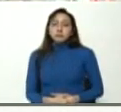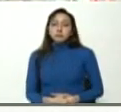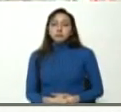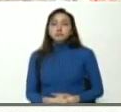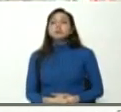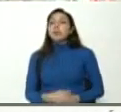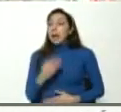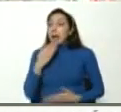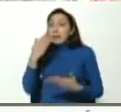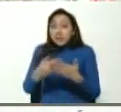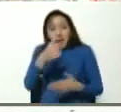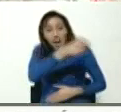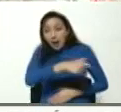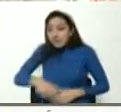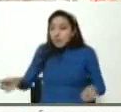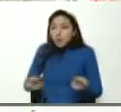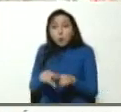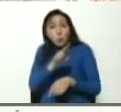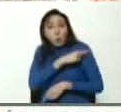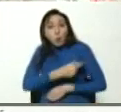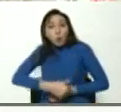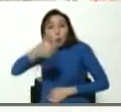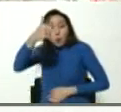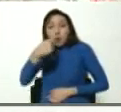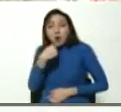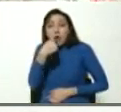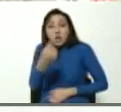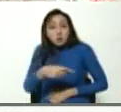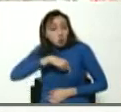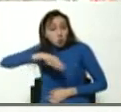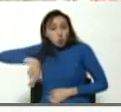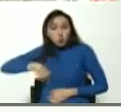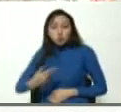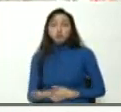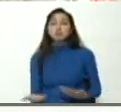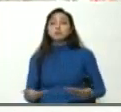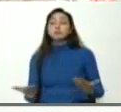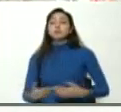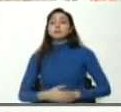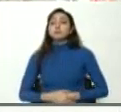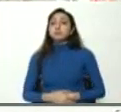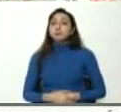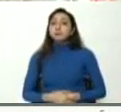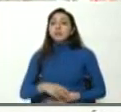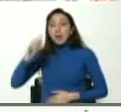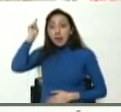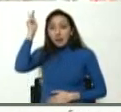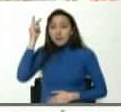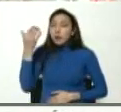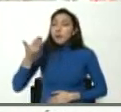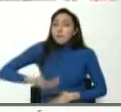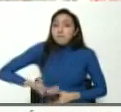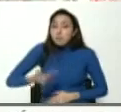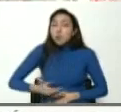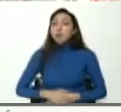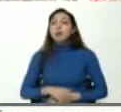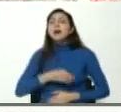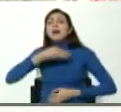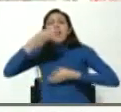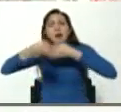y pedirle a gente como garcía carneiro dijimos que sean los maestros principales para que le